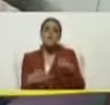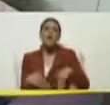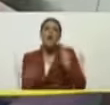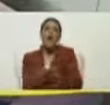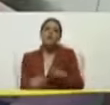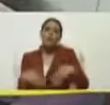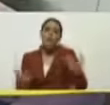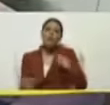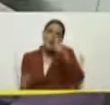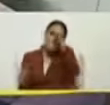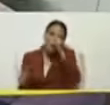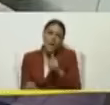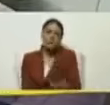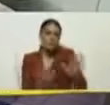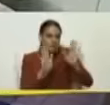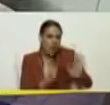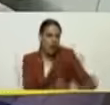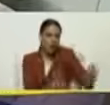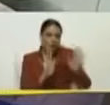paciencia?